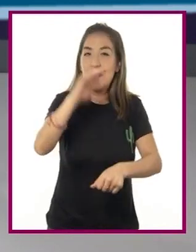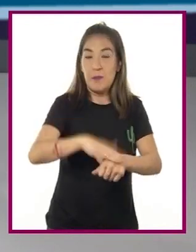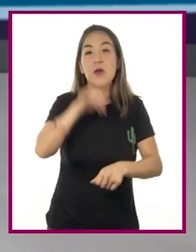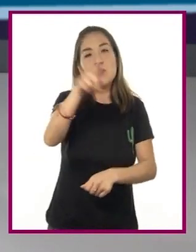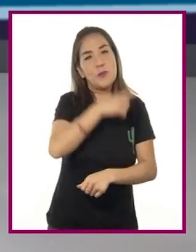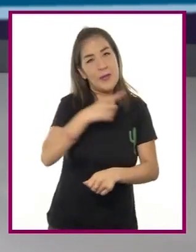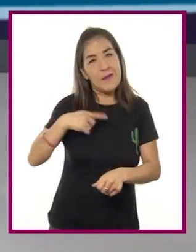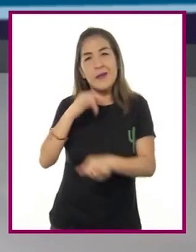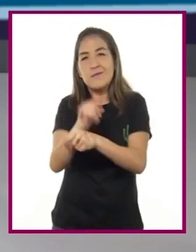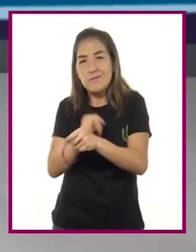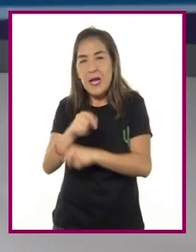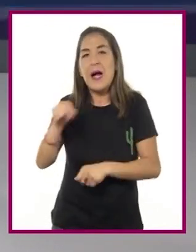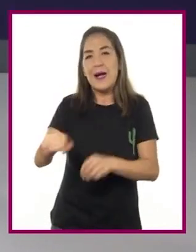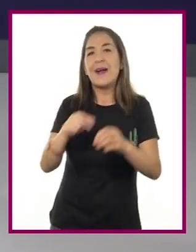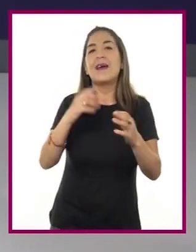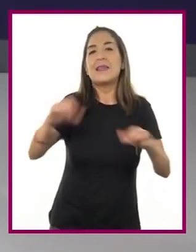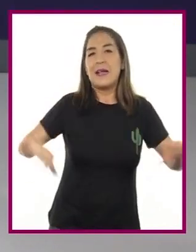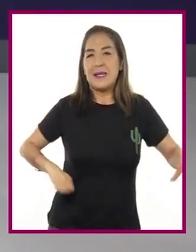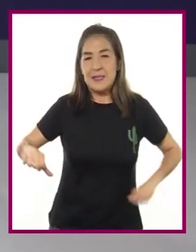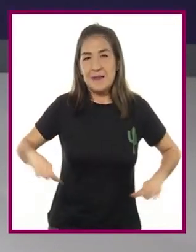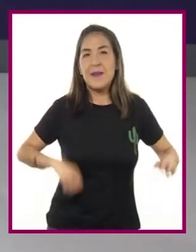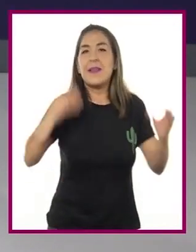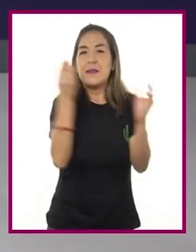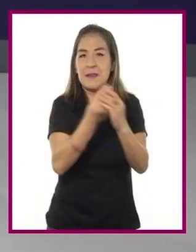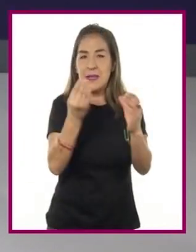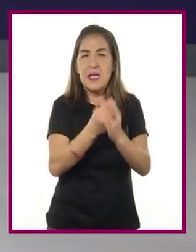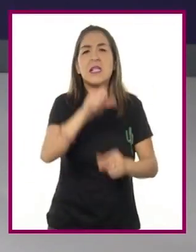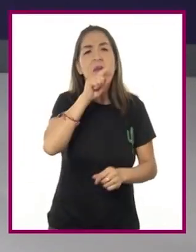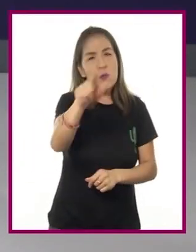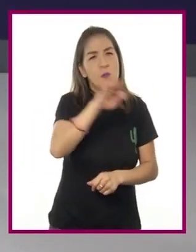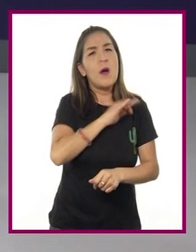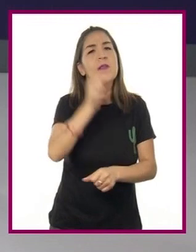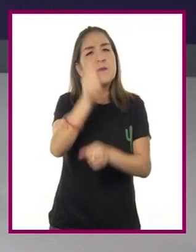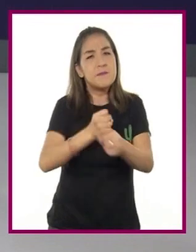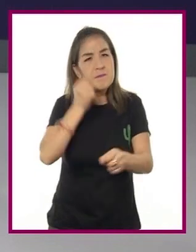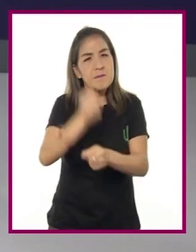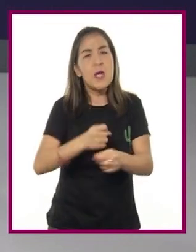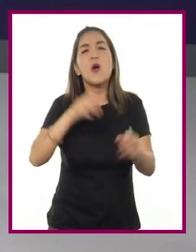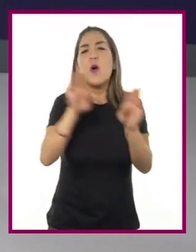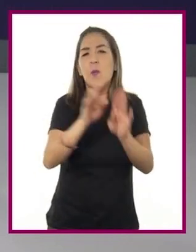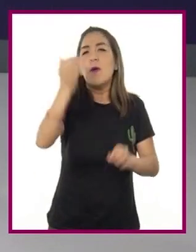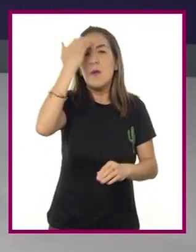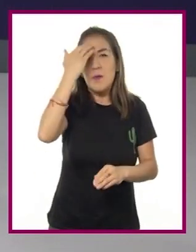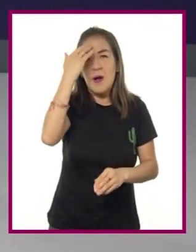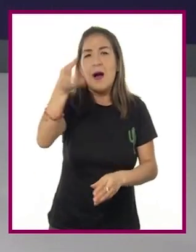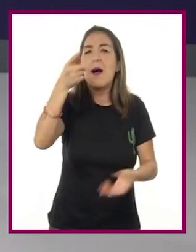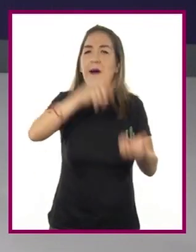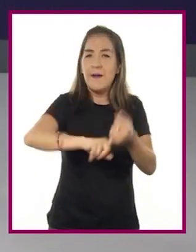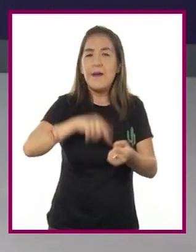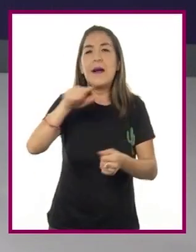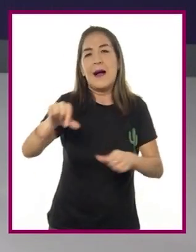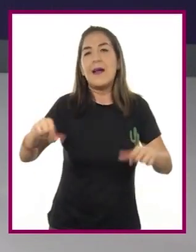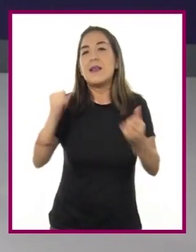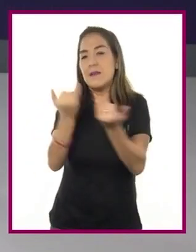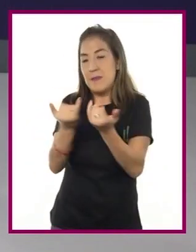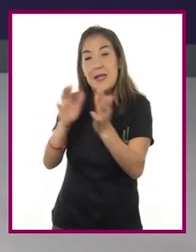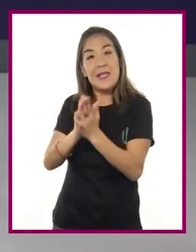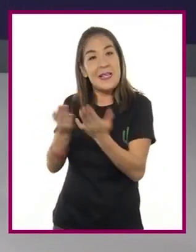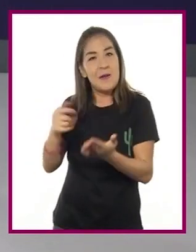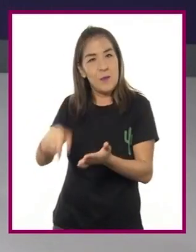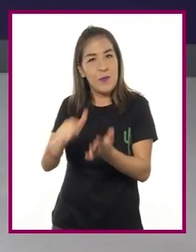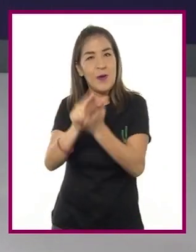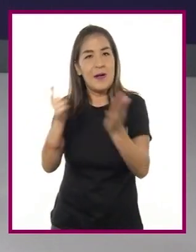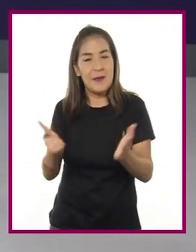los procedimientos usados en esta sesión. Además, pueden practicar sus conocimientos adquiridos con los ejercicios similares en su libro de